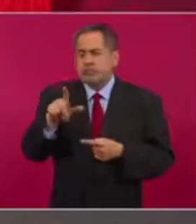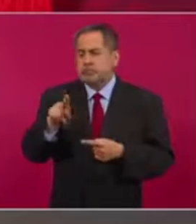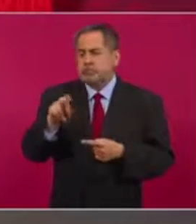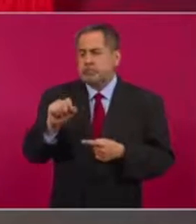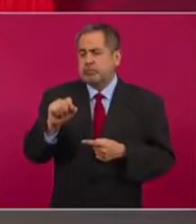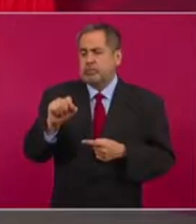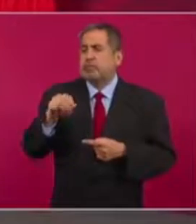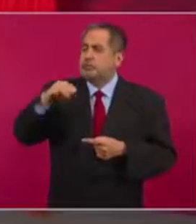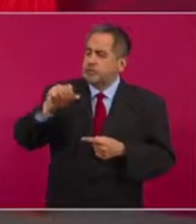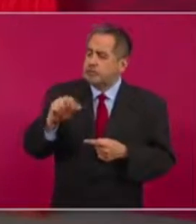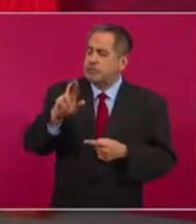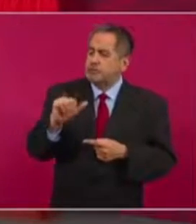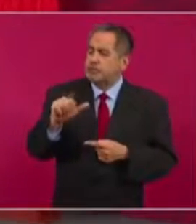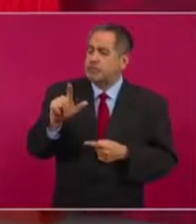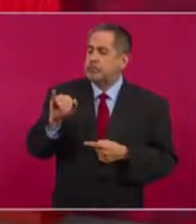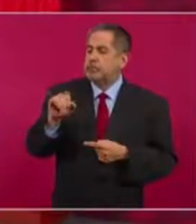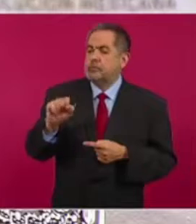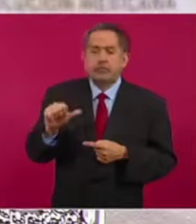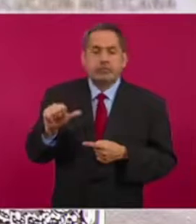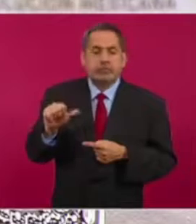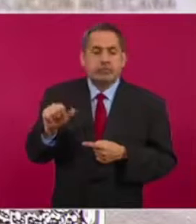María Luisa